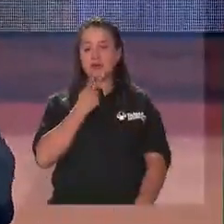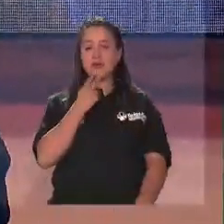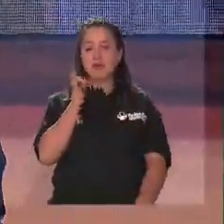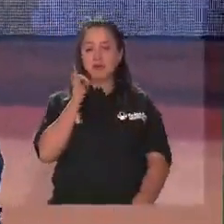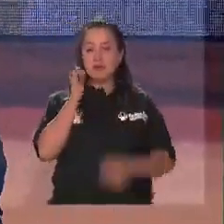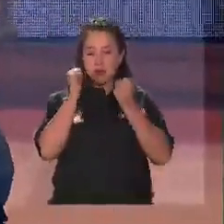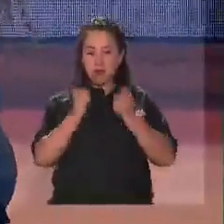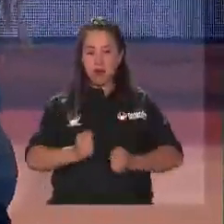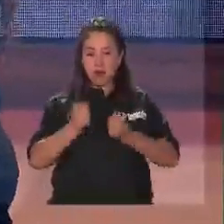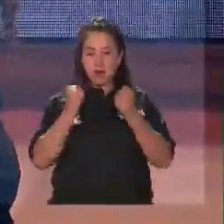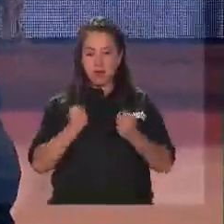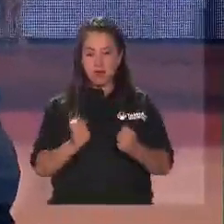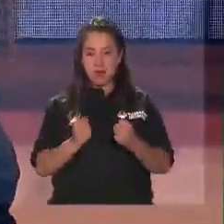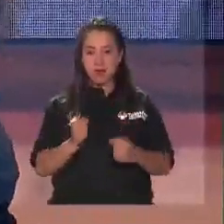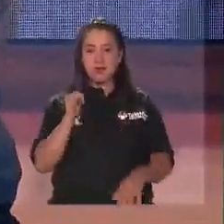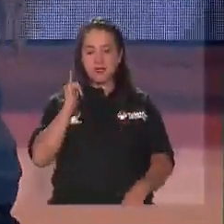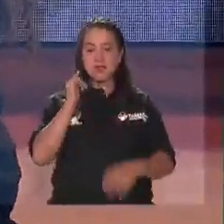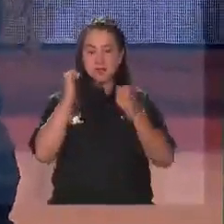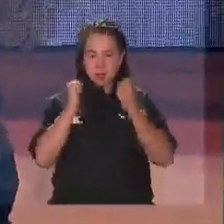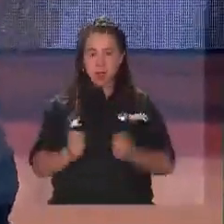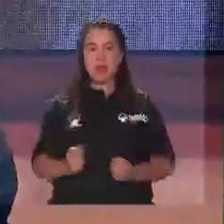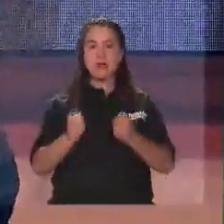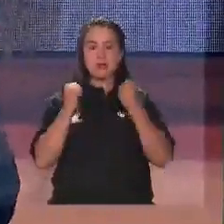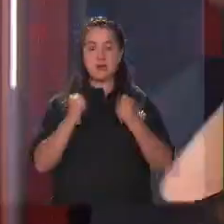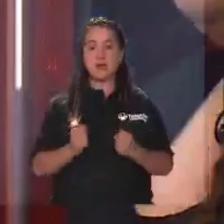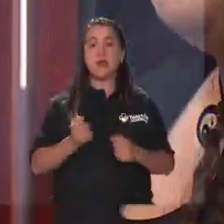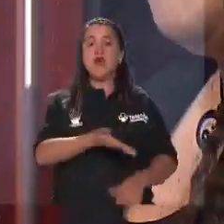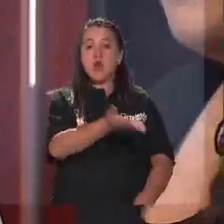puede. Hay si que se de... quiere, todo se puede. Todo se puede. Si